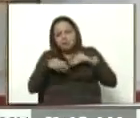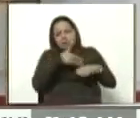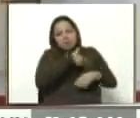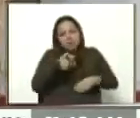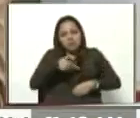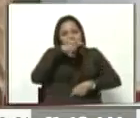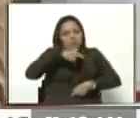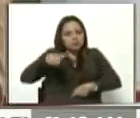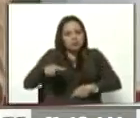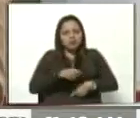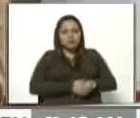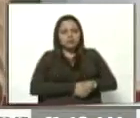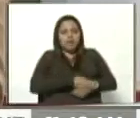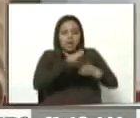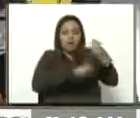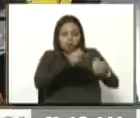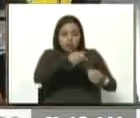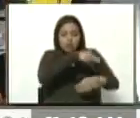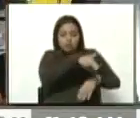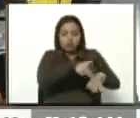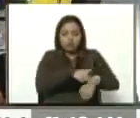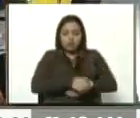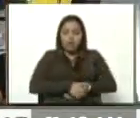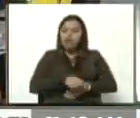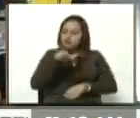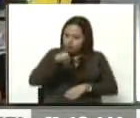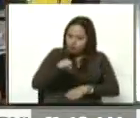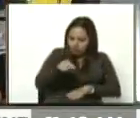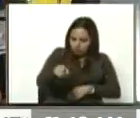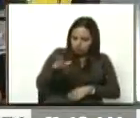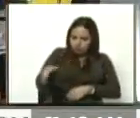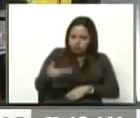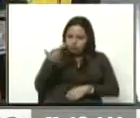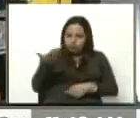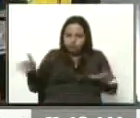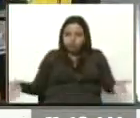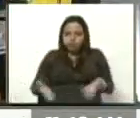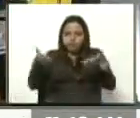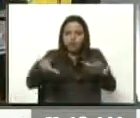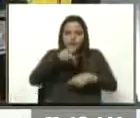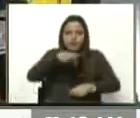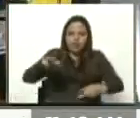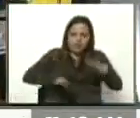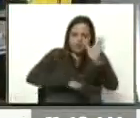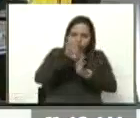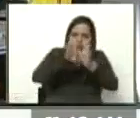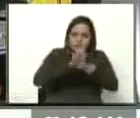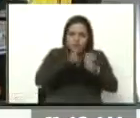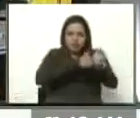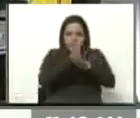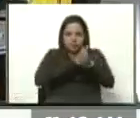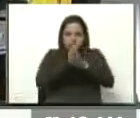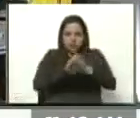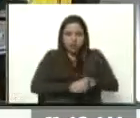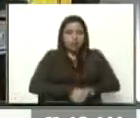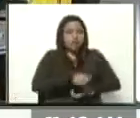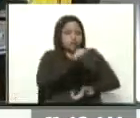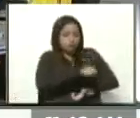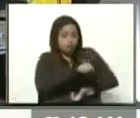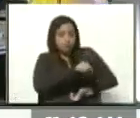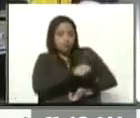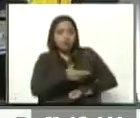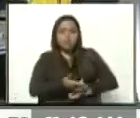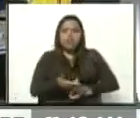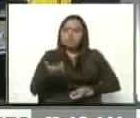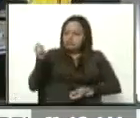de producción nacional. Inclusive que eso también impulsó a que mucha gente se desarrollaron emprendimientos locales, en los